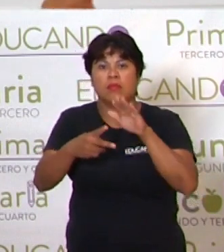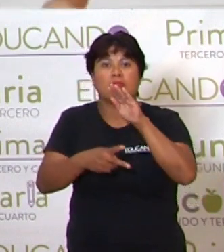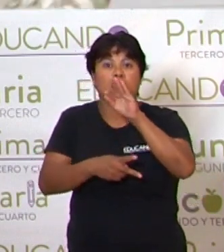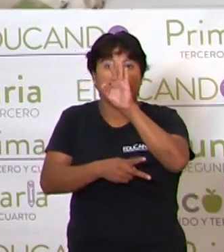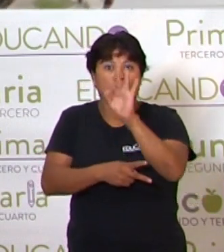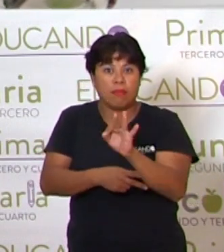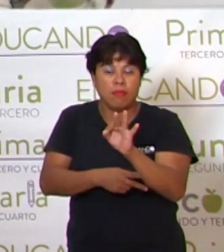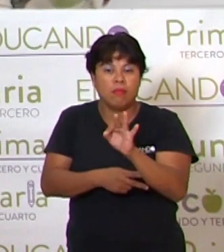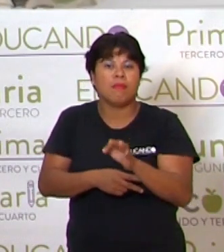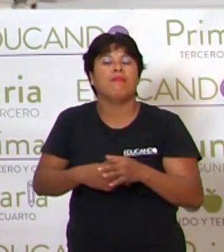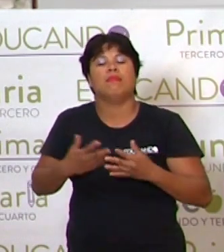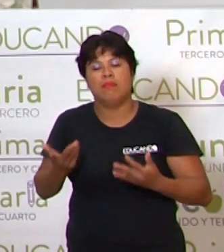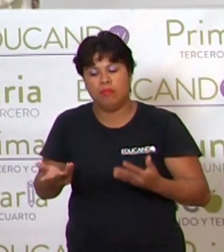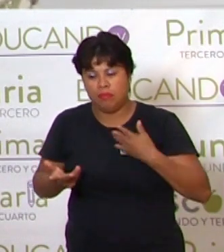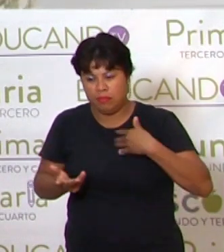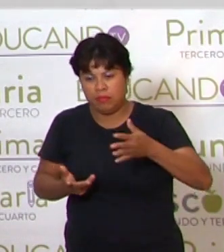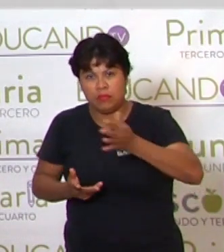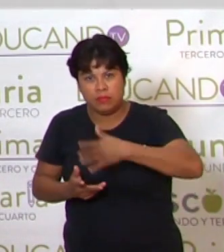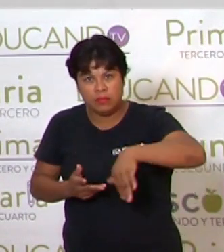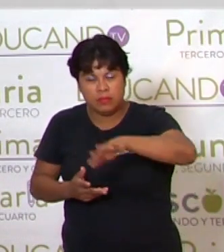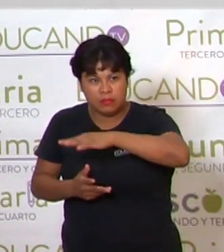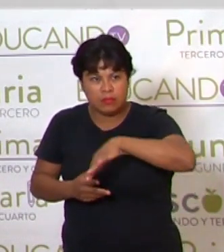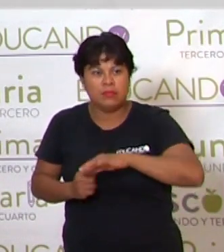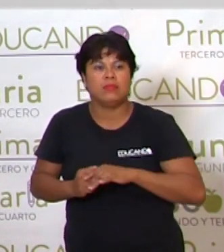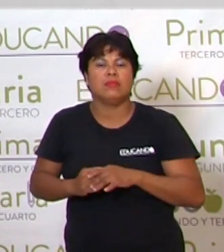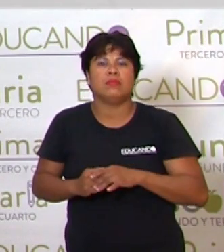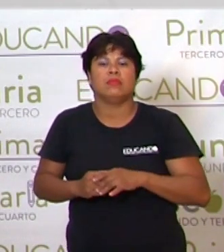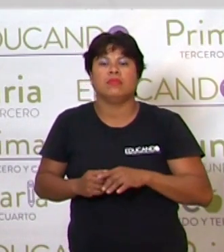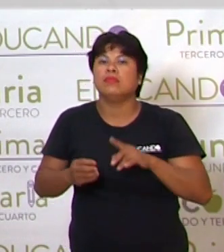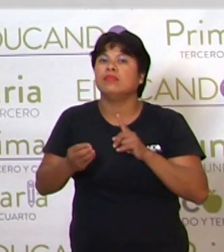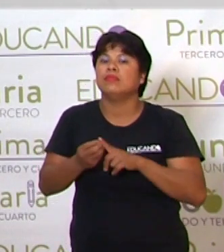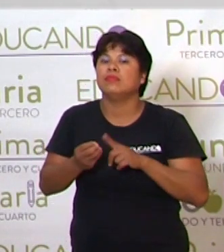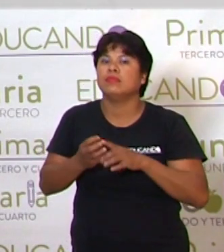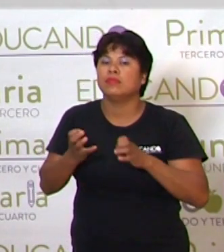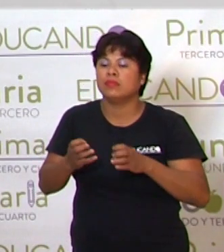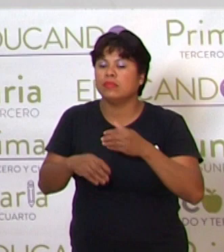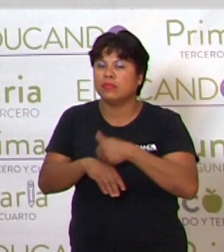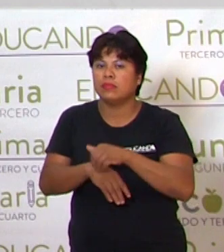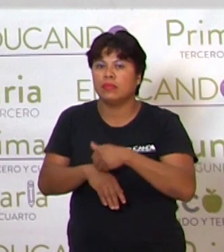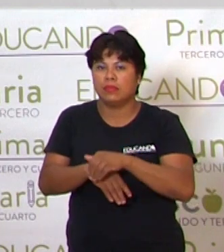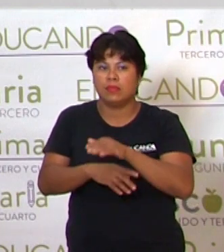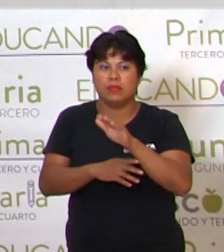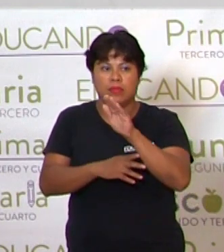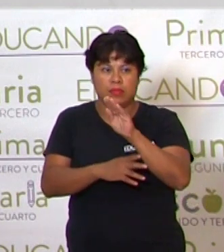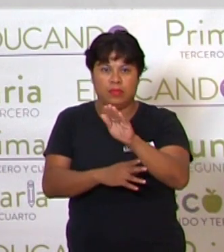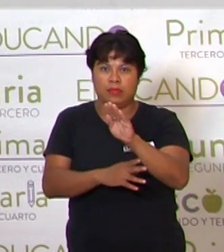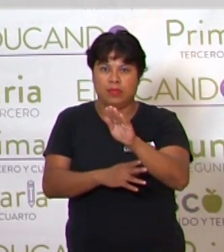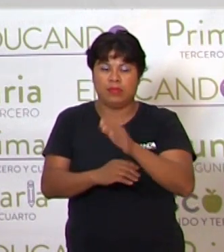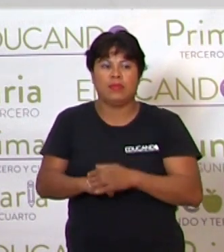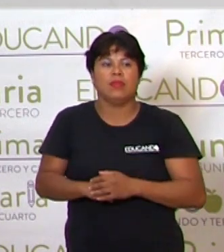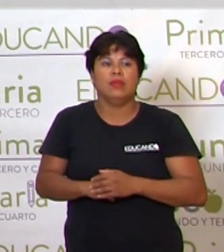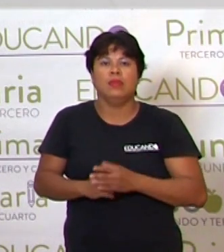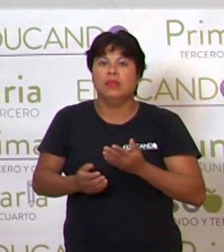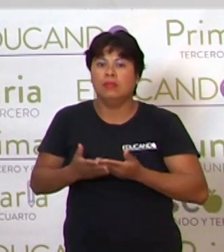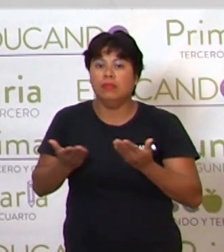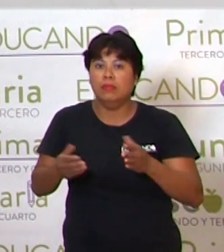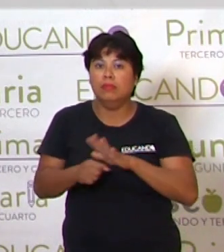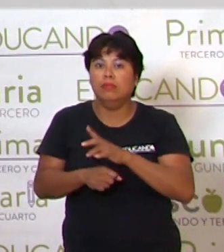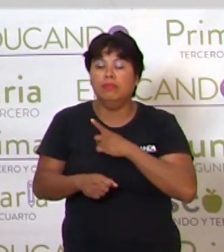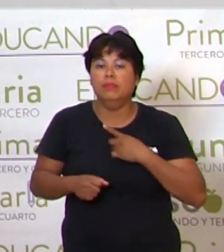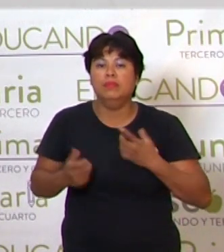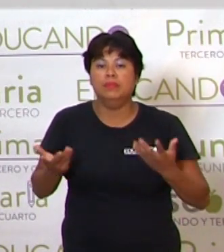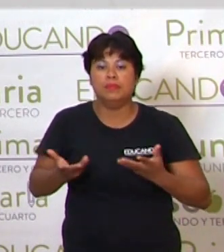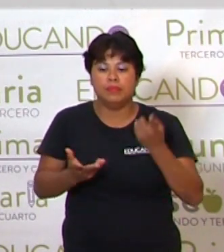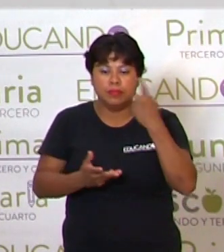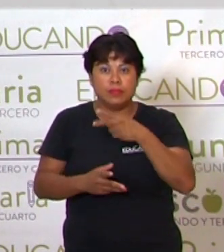grados, pues voy a buscar hacia donde esté el 90. ¿Sí? ¿Y ahora qué debo de hacer